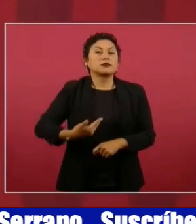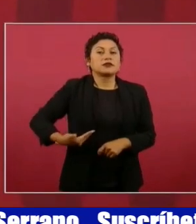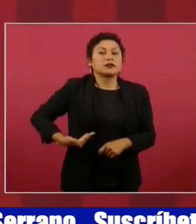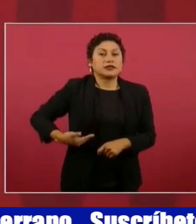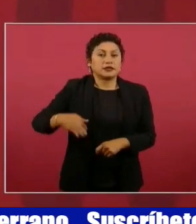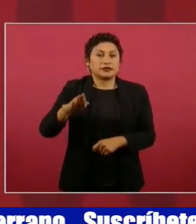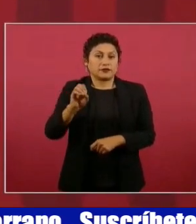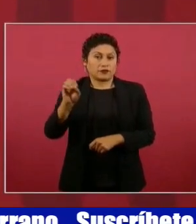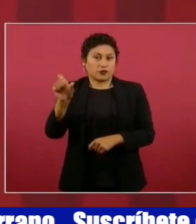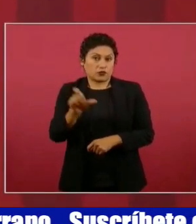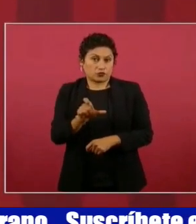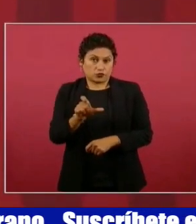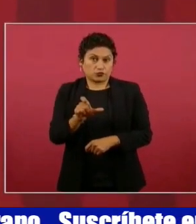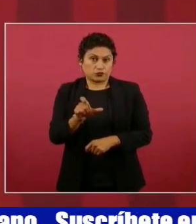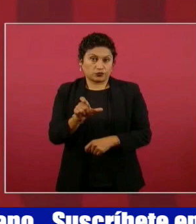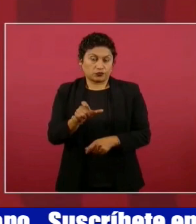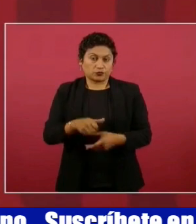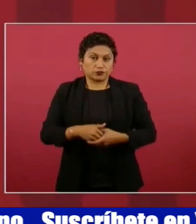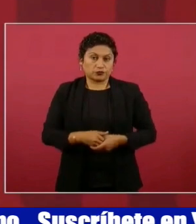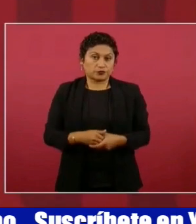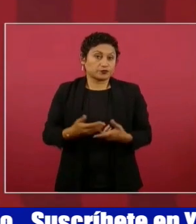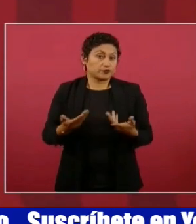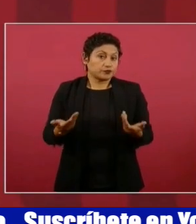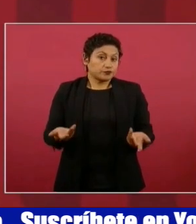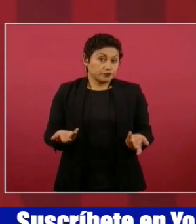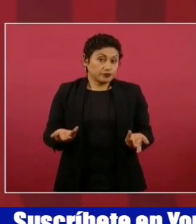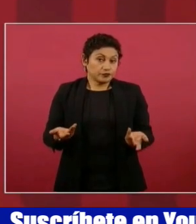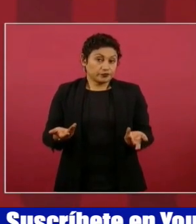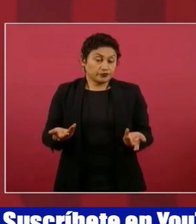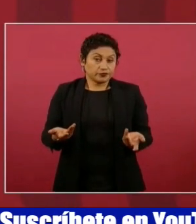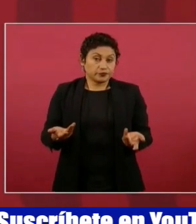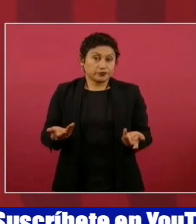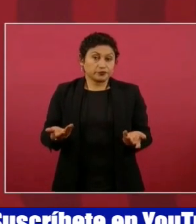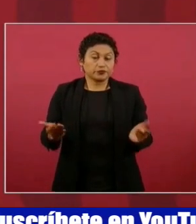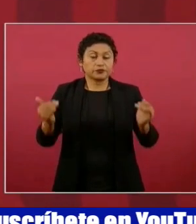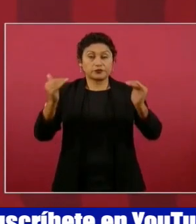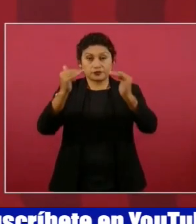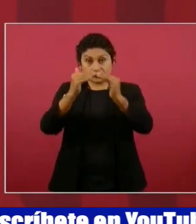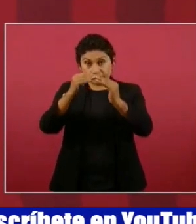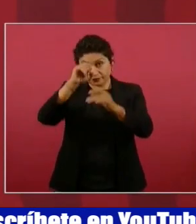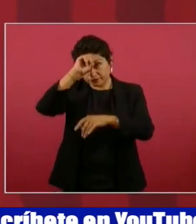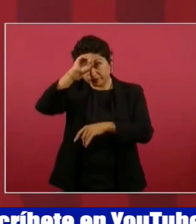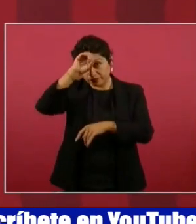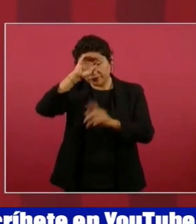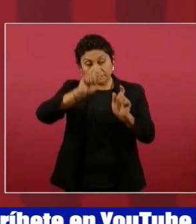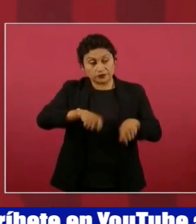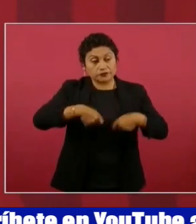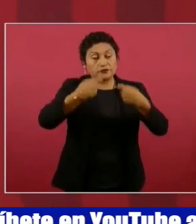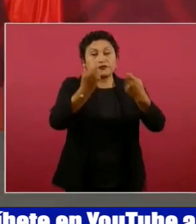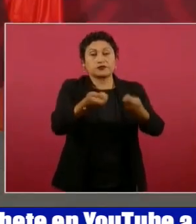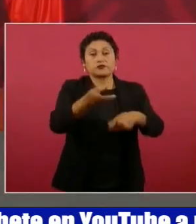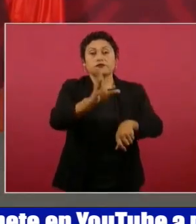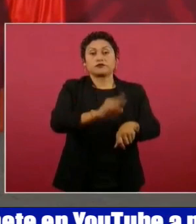Fox, y fue una concesión por 50 años.